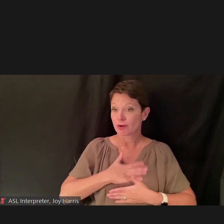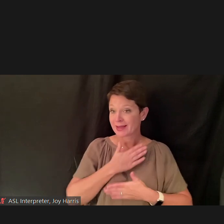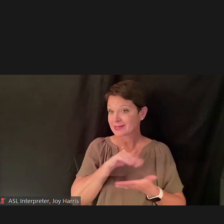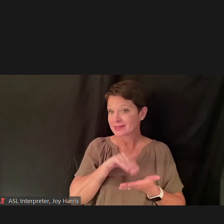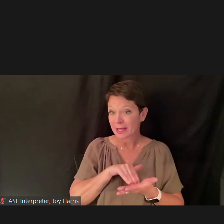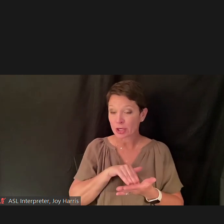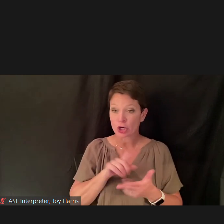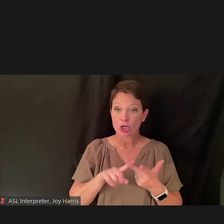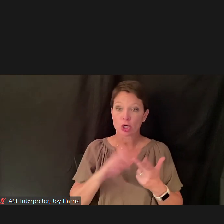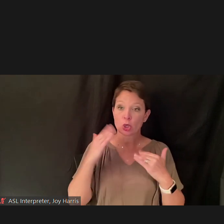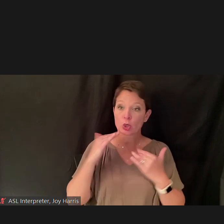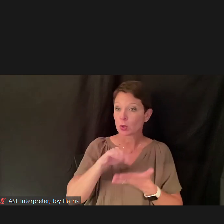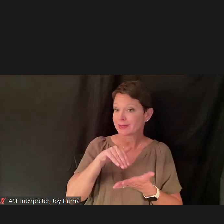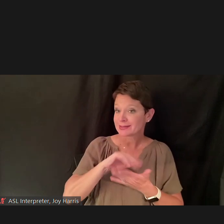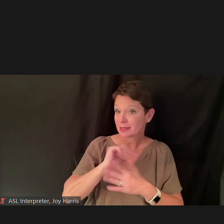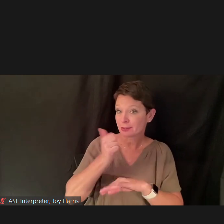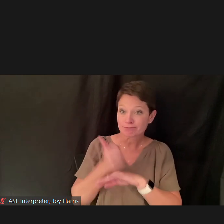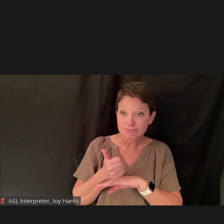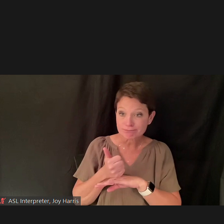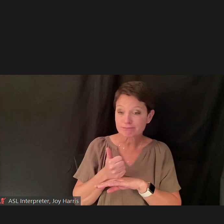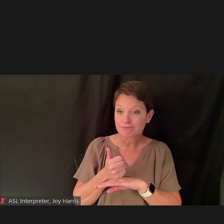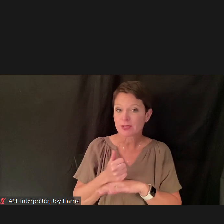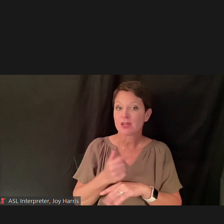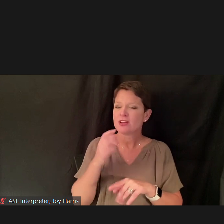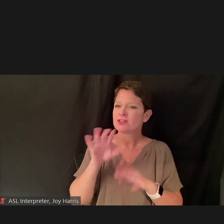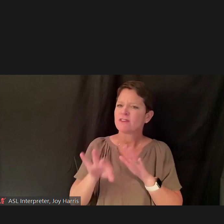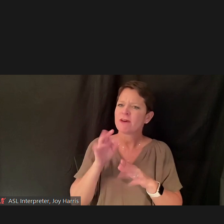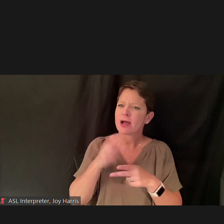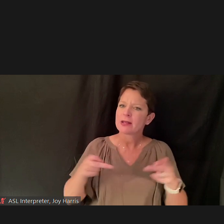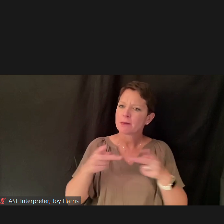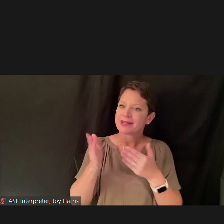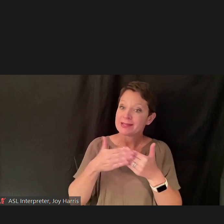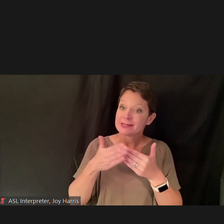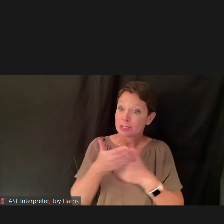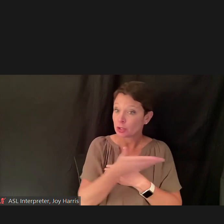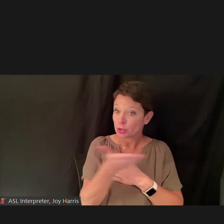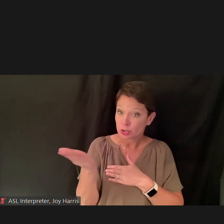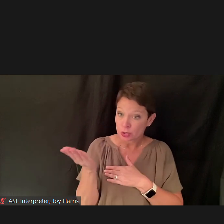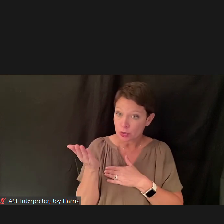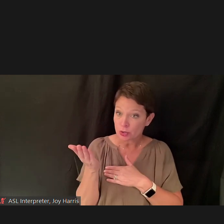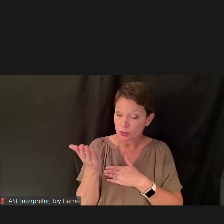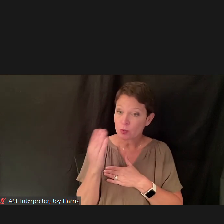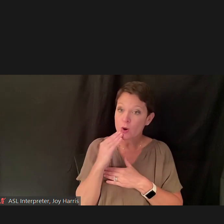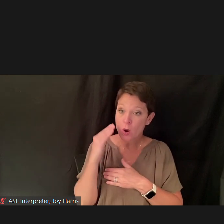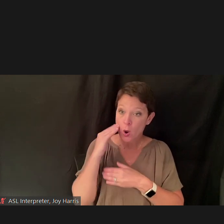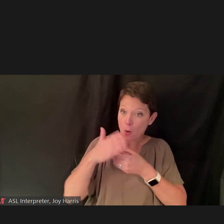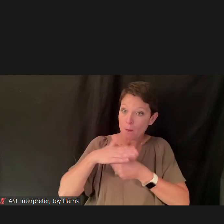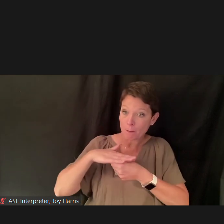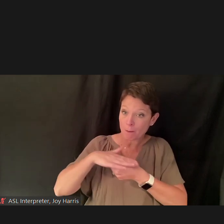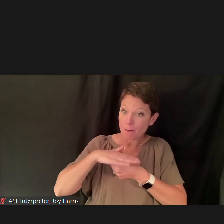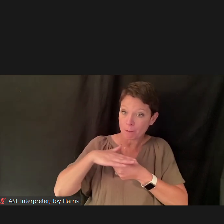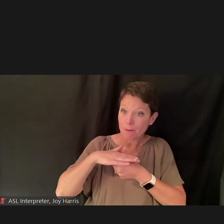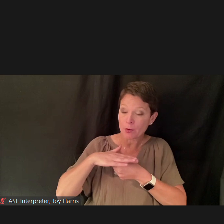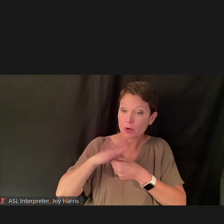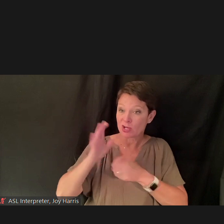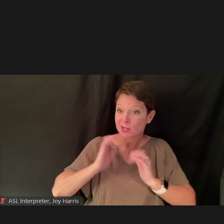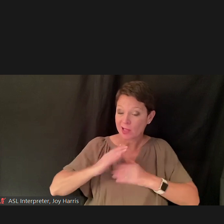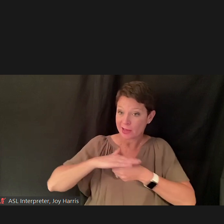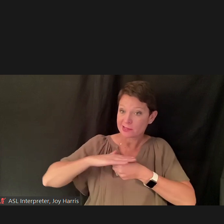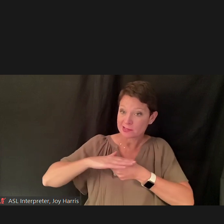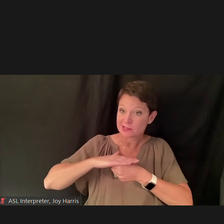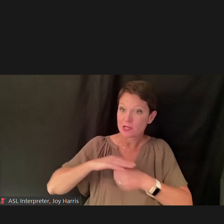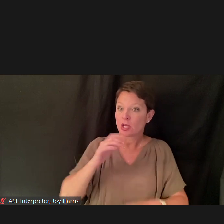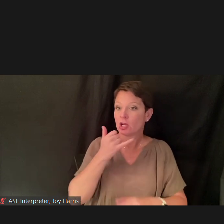situaciones de emergencia. Puede ser su biblioteca. Para encontrar uno de esos centros en